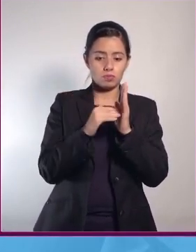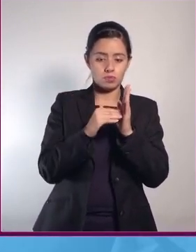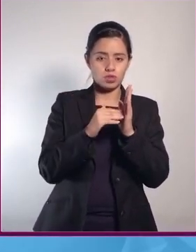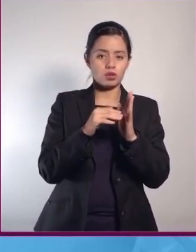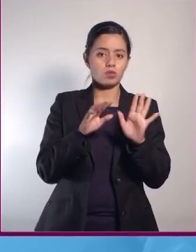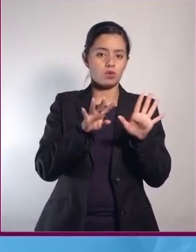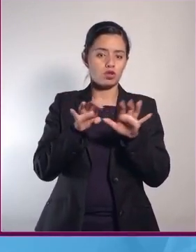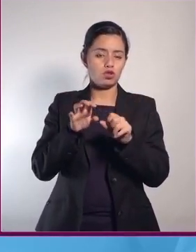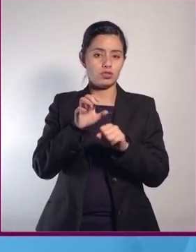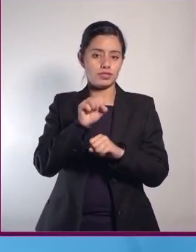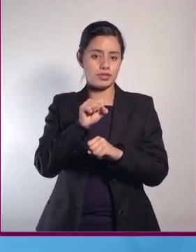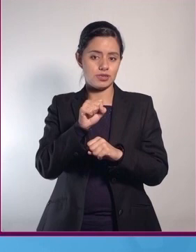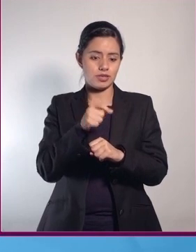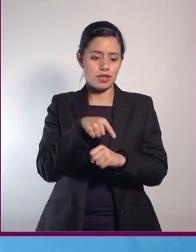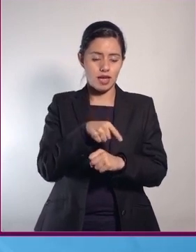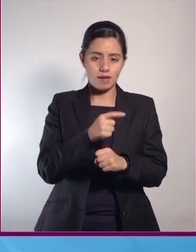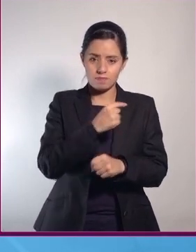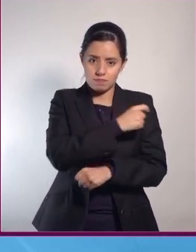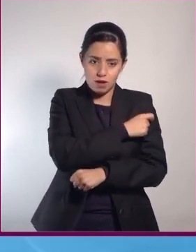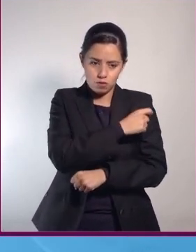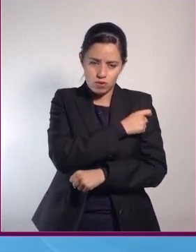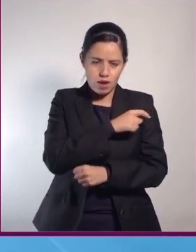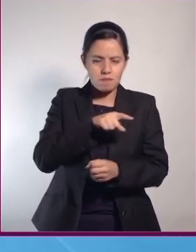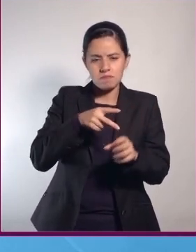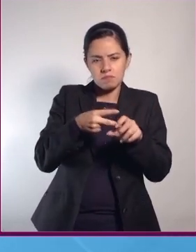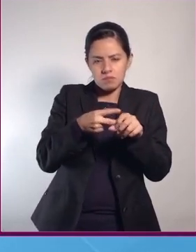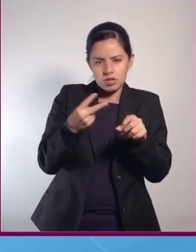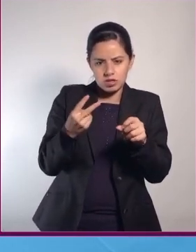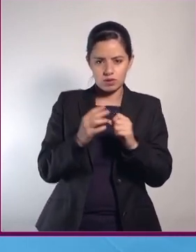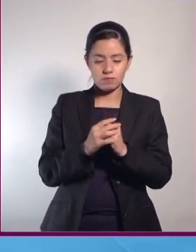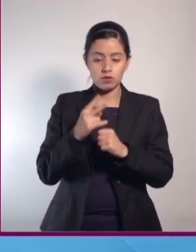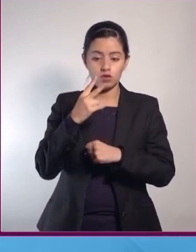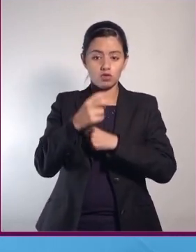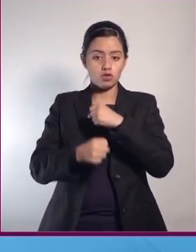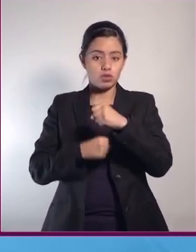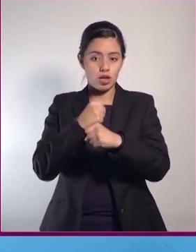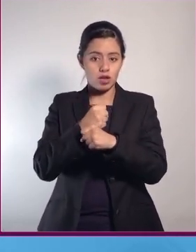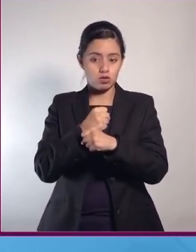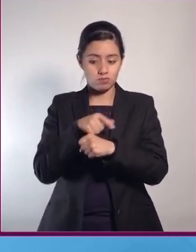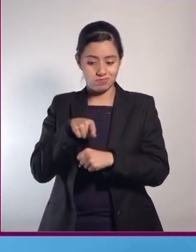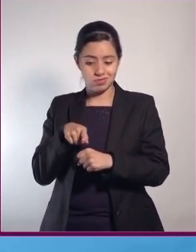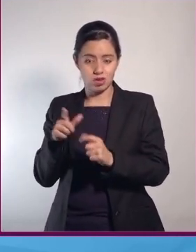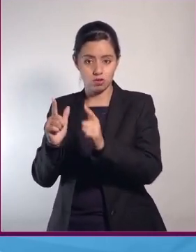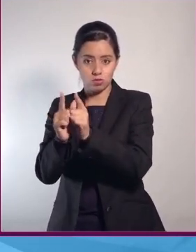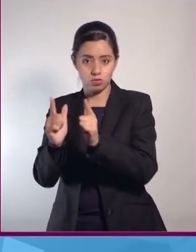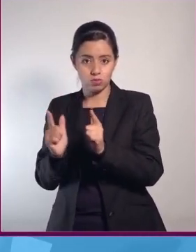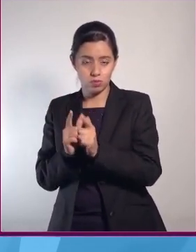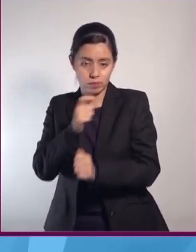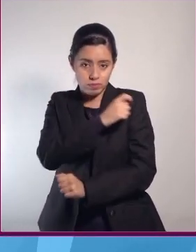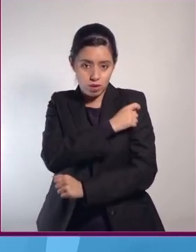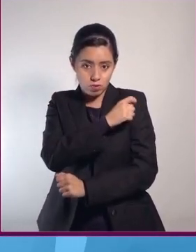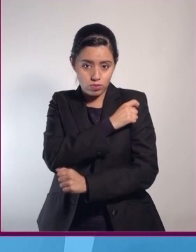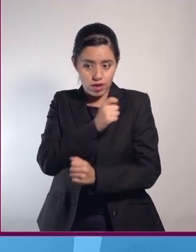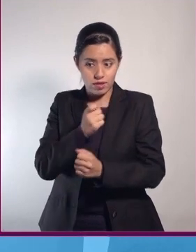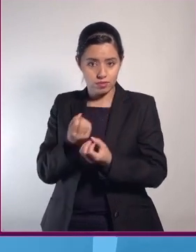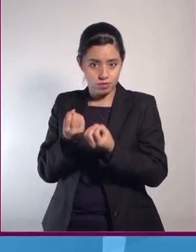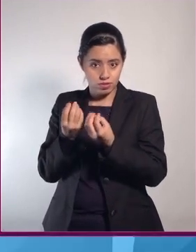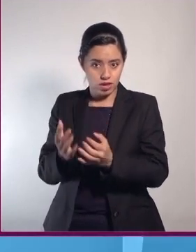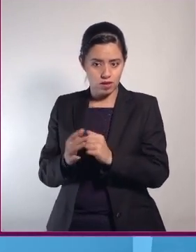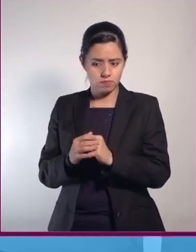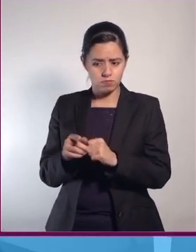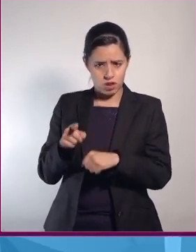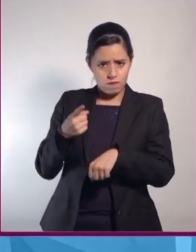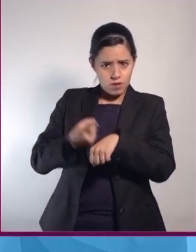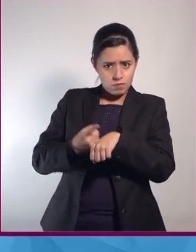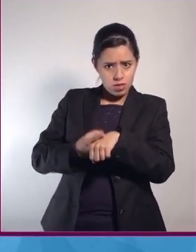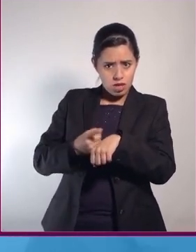8.460 niñas recibieron el placebo. 2 años después, ninguna de las niñas que había recibido la vacuna contra el VPH tenía displasia